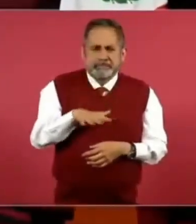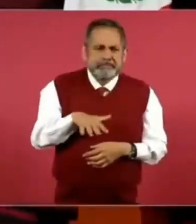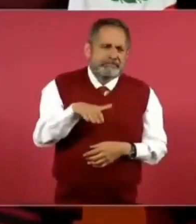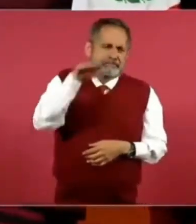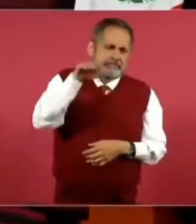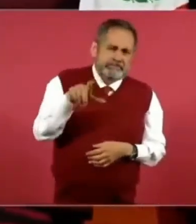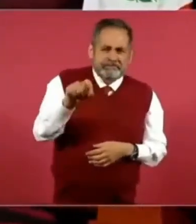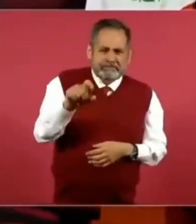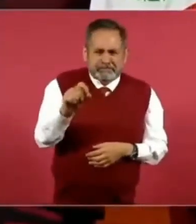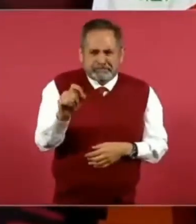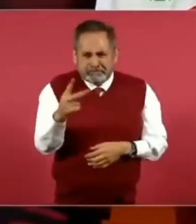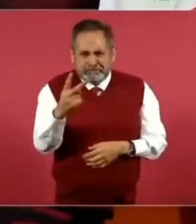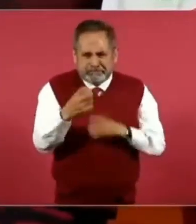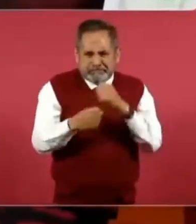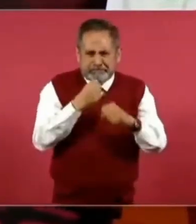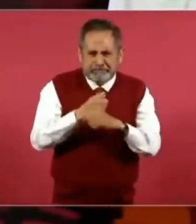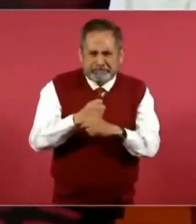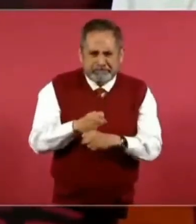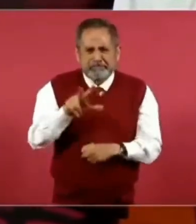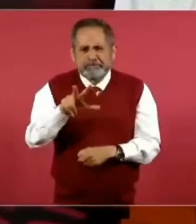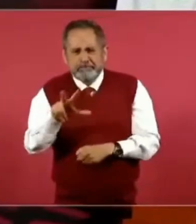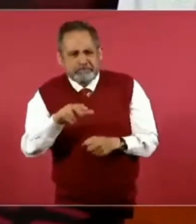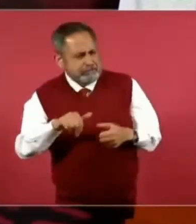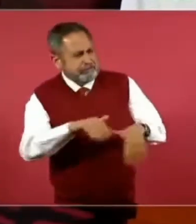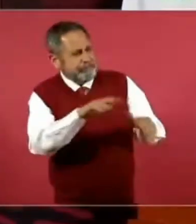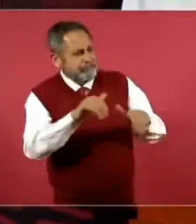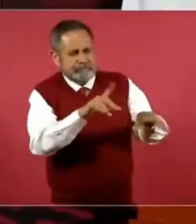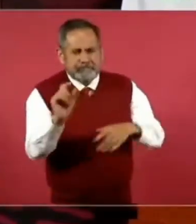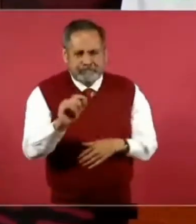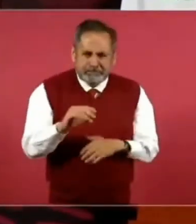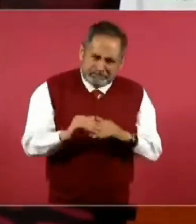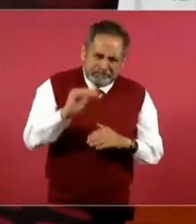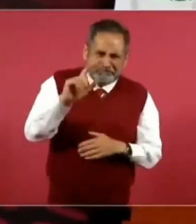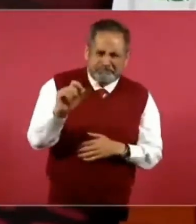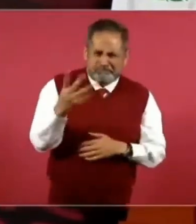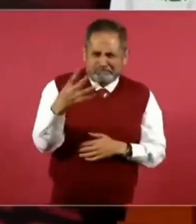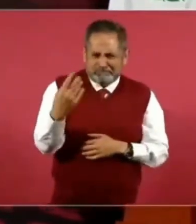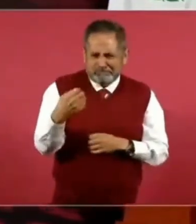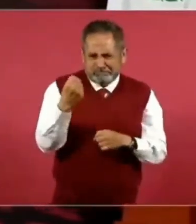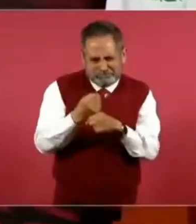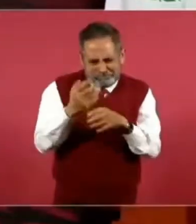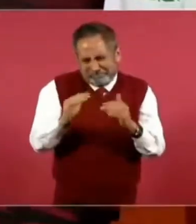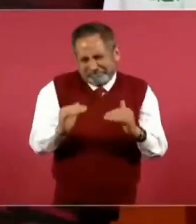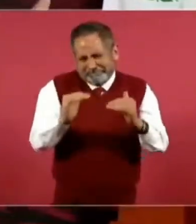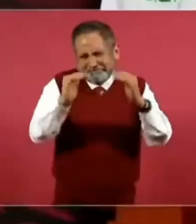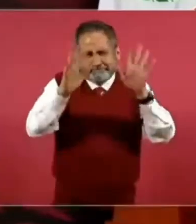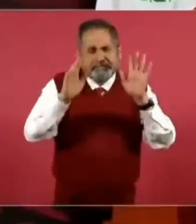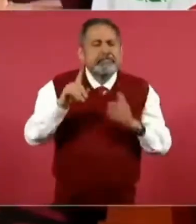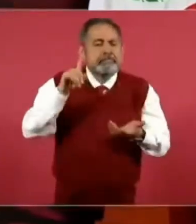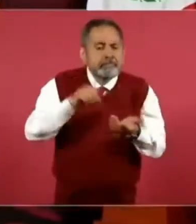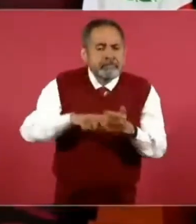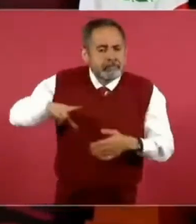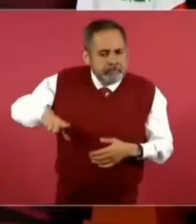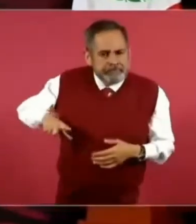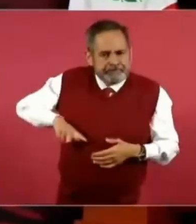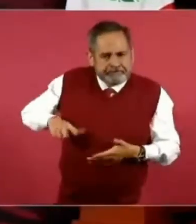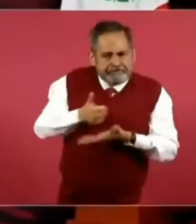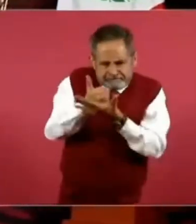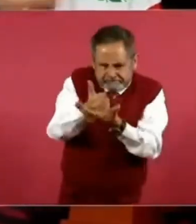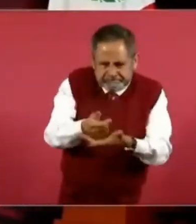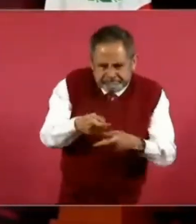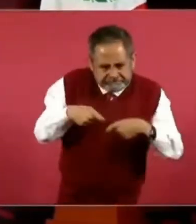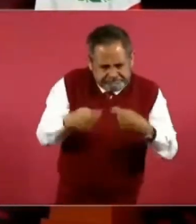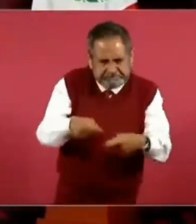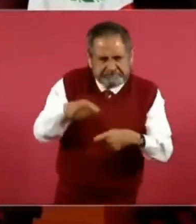20, a los 22, a los 24, y que el Estado les ayude a